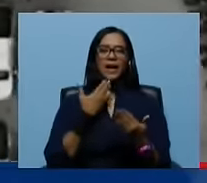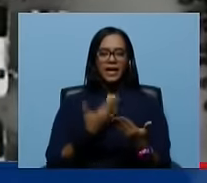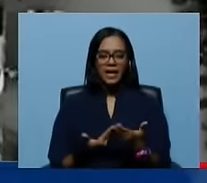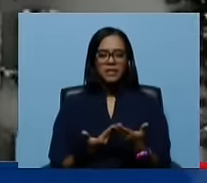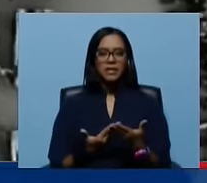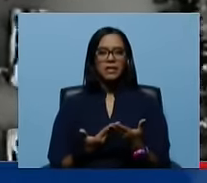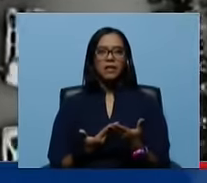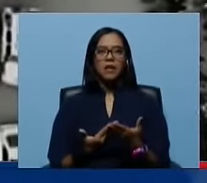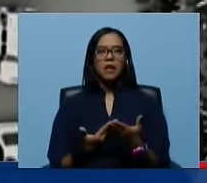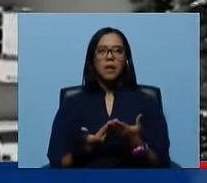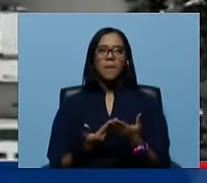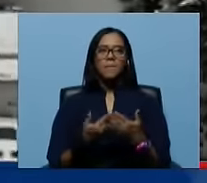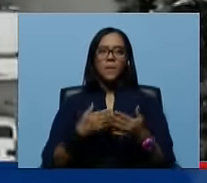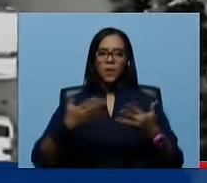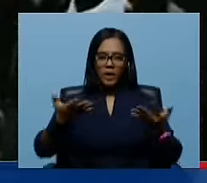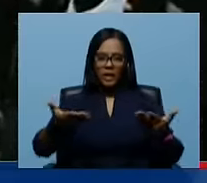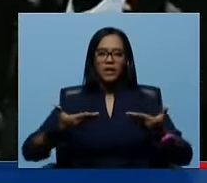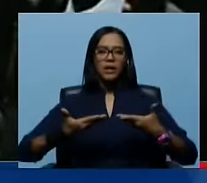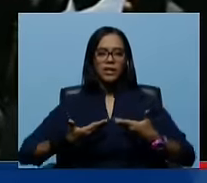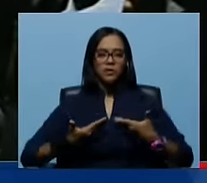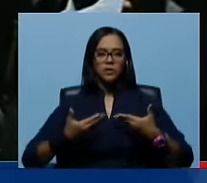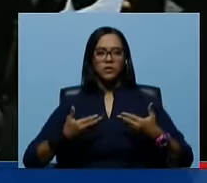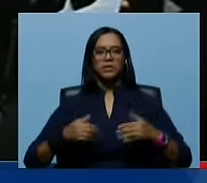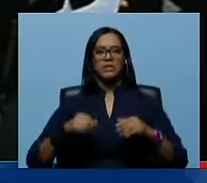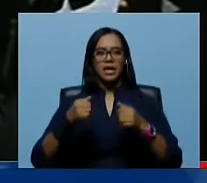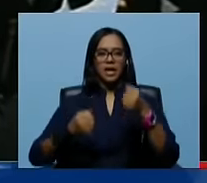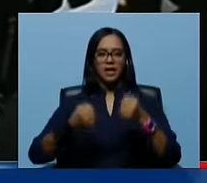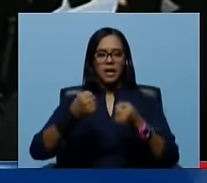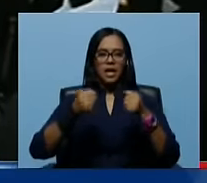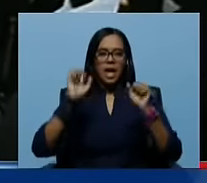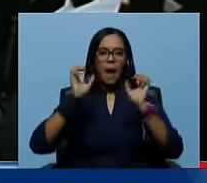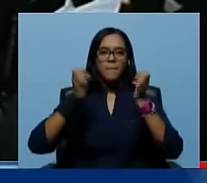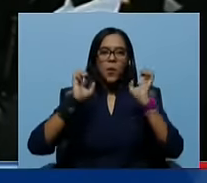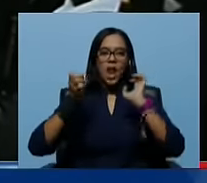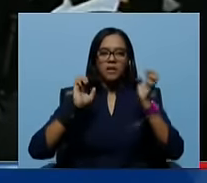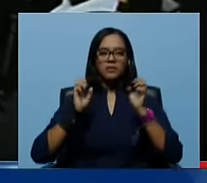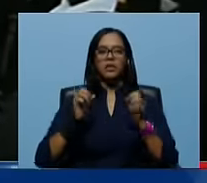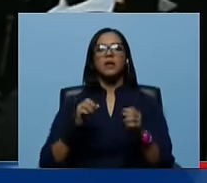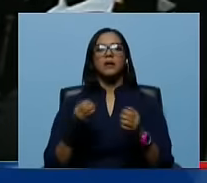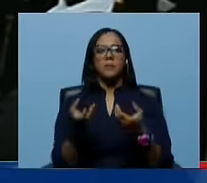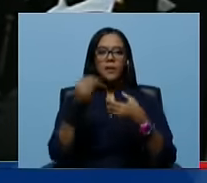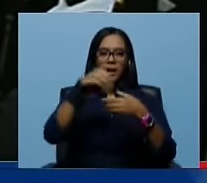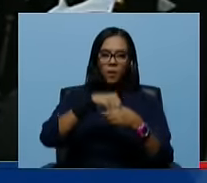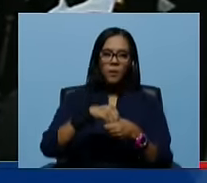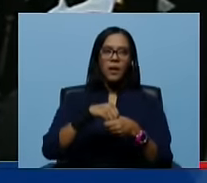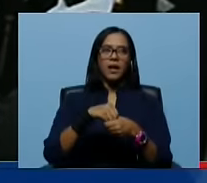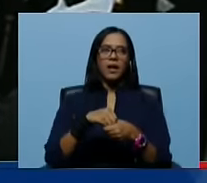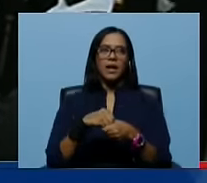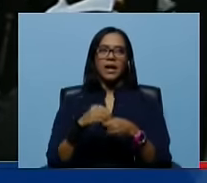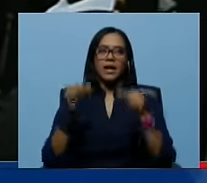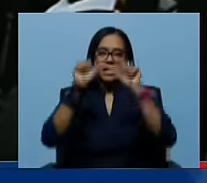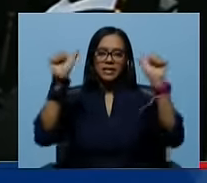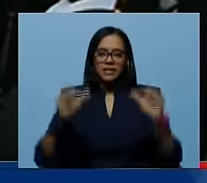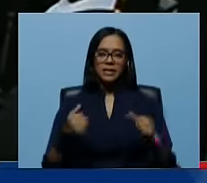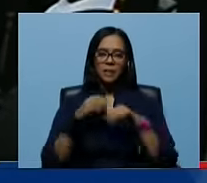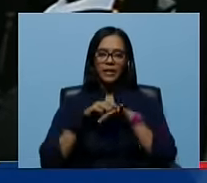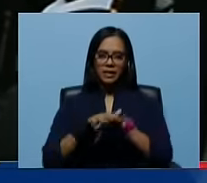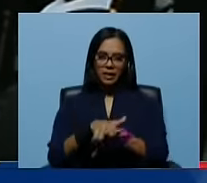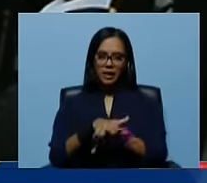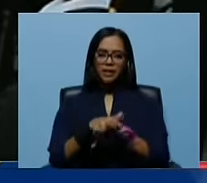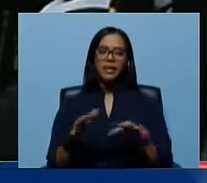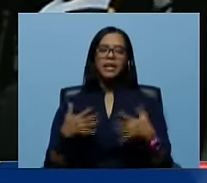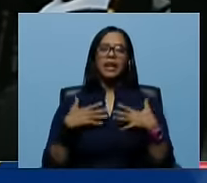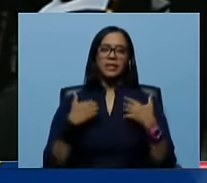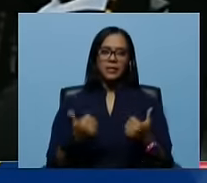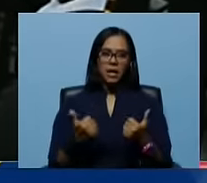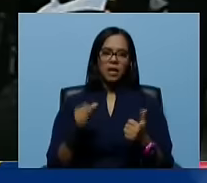por la extraordinaria dotación de unidades de ambulancia para incorporar el sistema integrado de